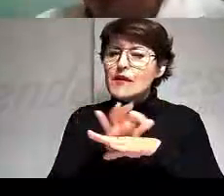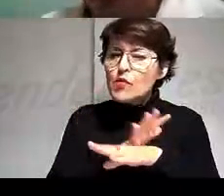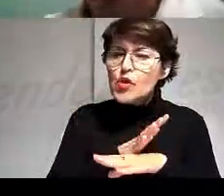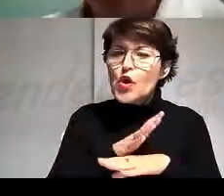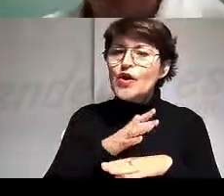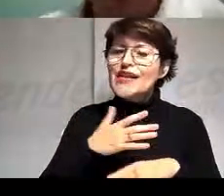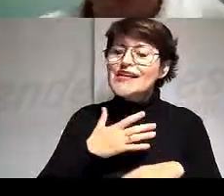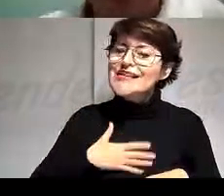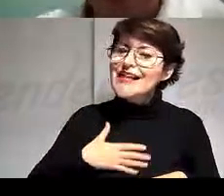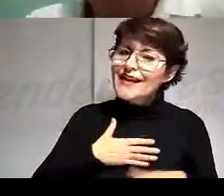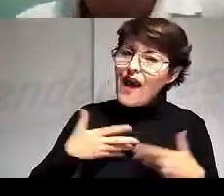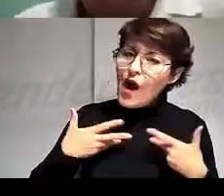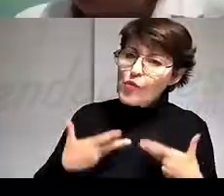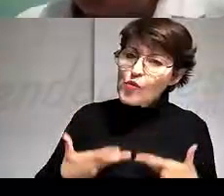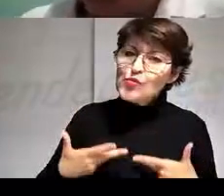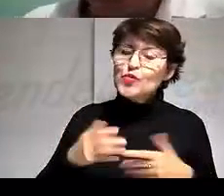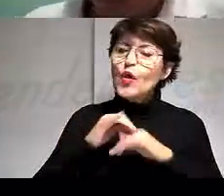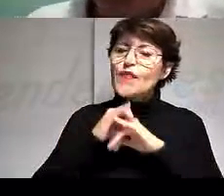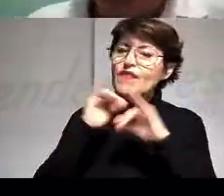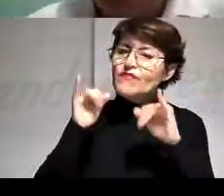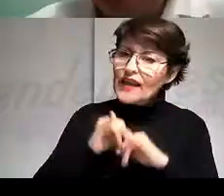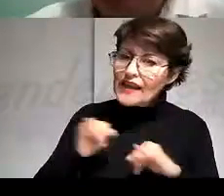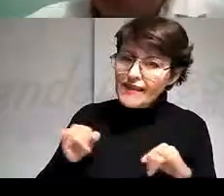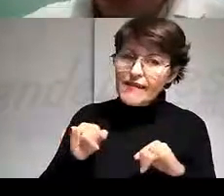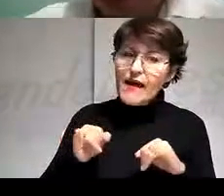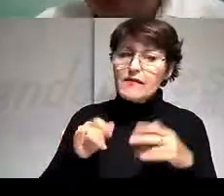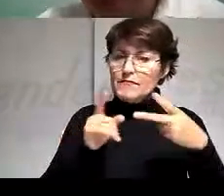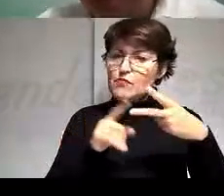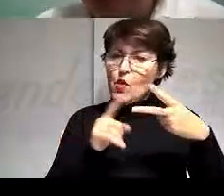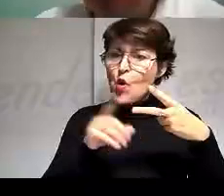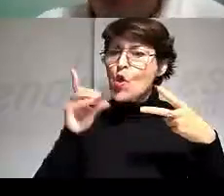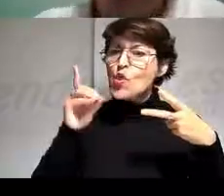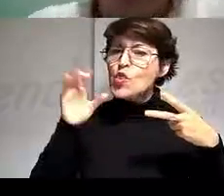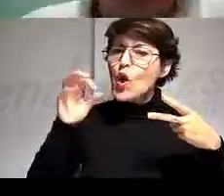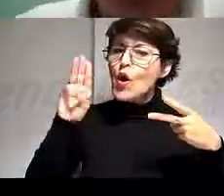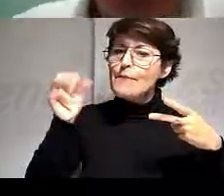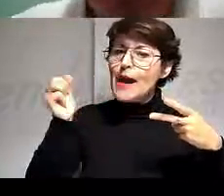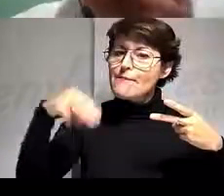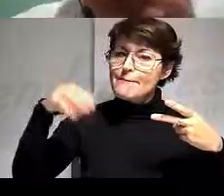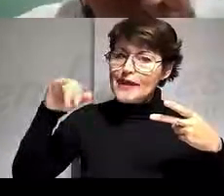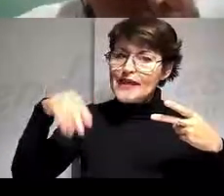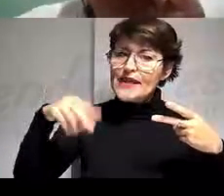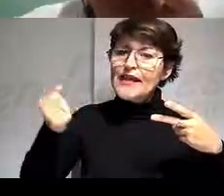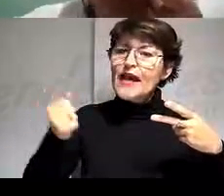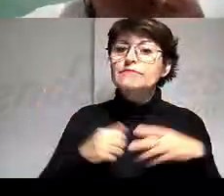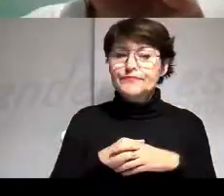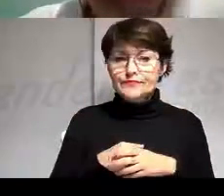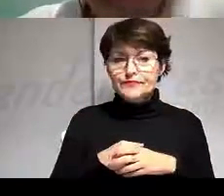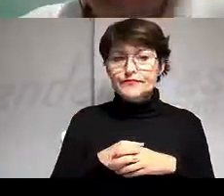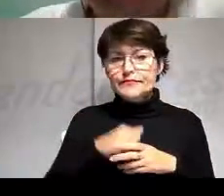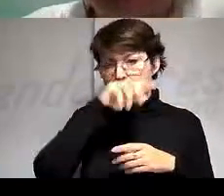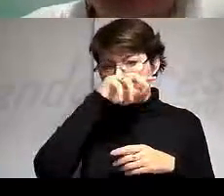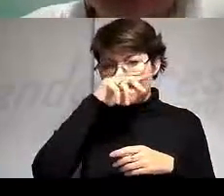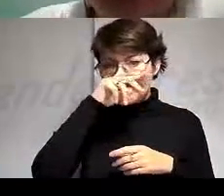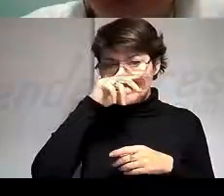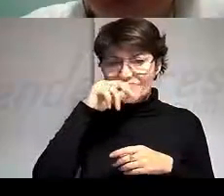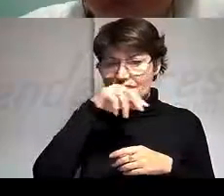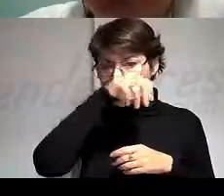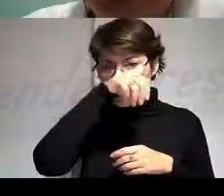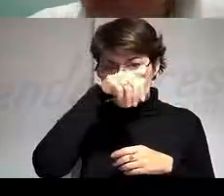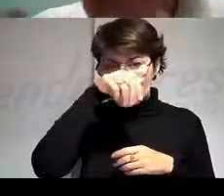de la felicidad. En ese sentido está un poco imbricada con la serotonina. Son